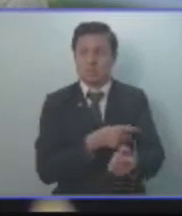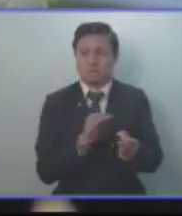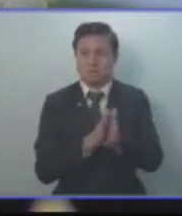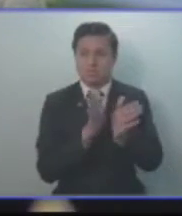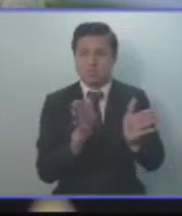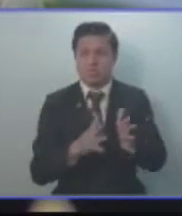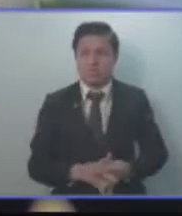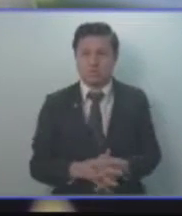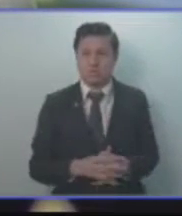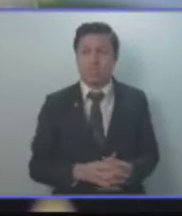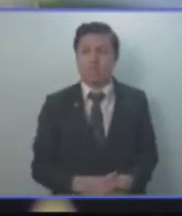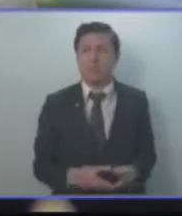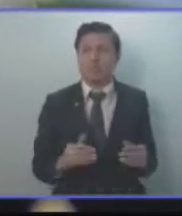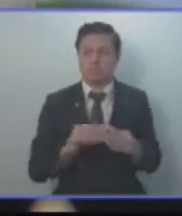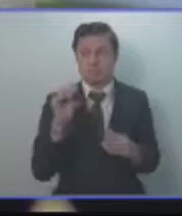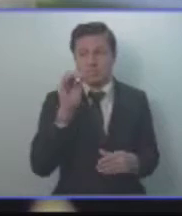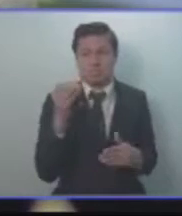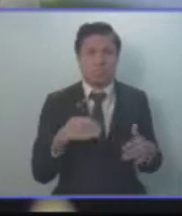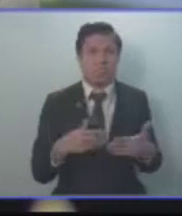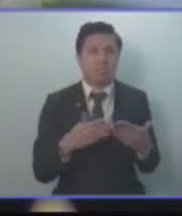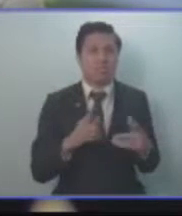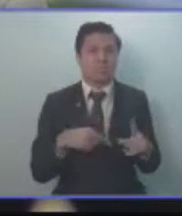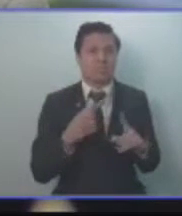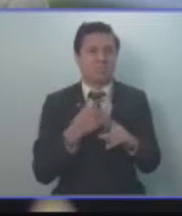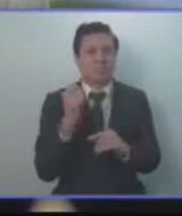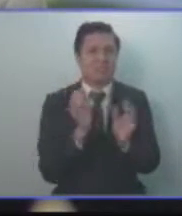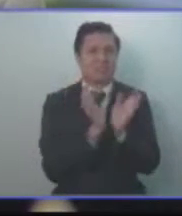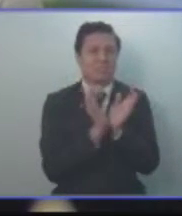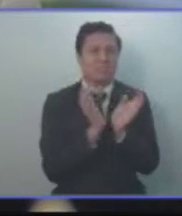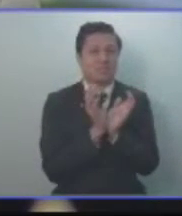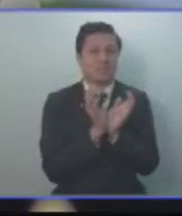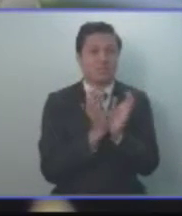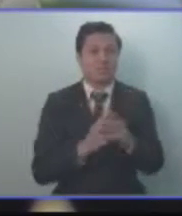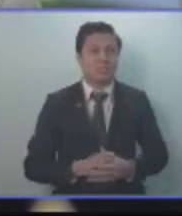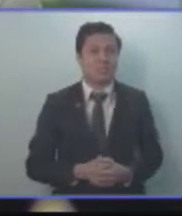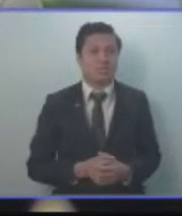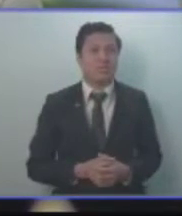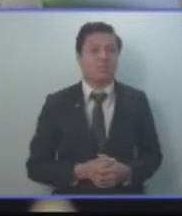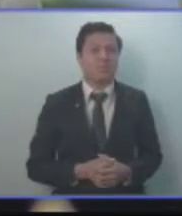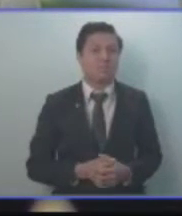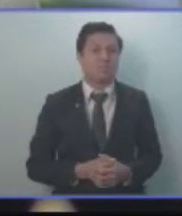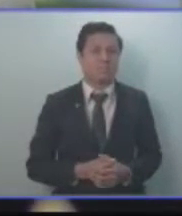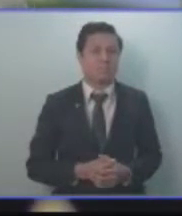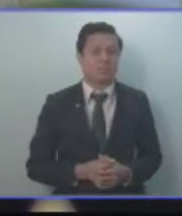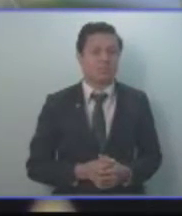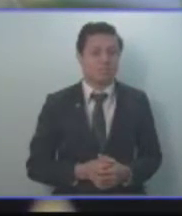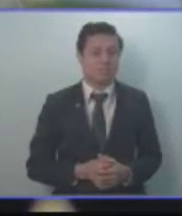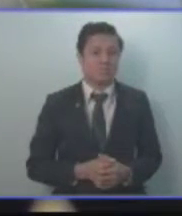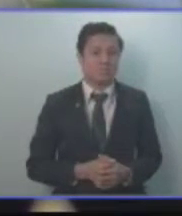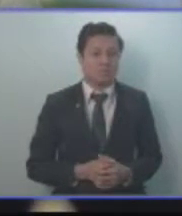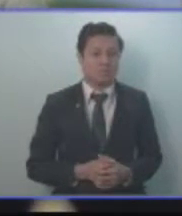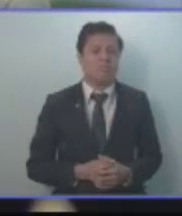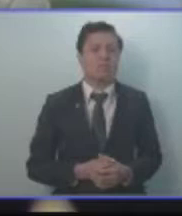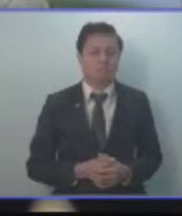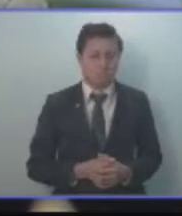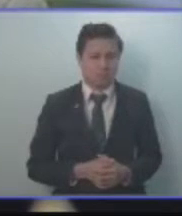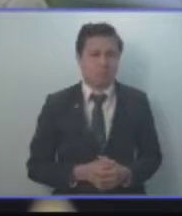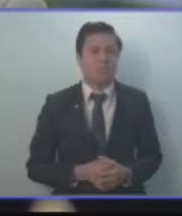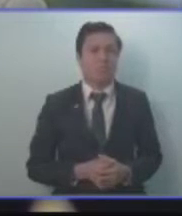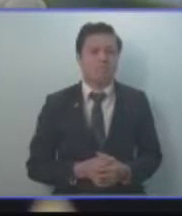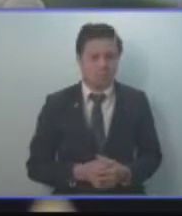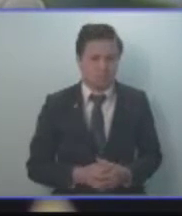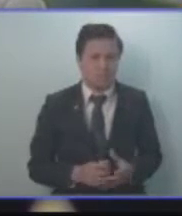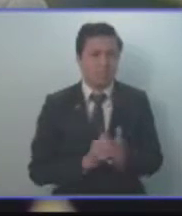generales, la cita la están dejando ya para mayo y abril del otro año. Una persona que ya va avanzada